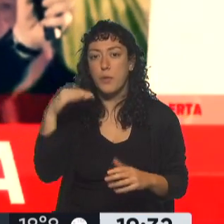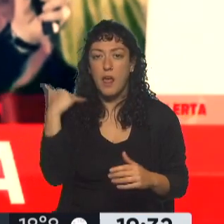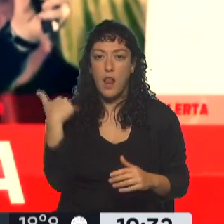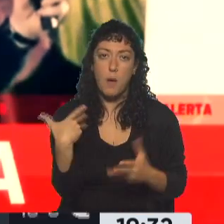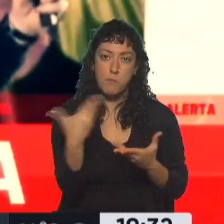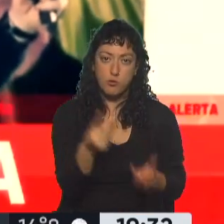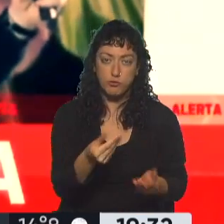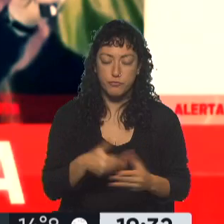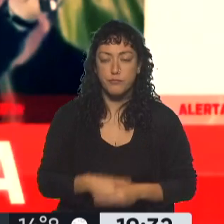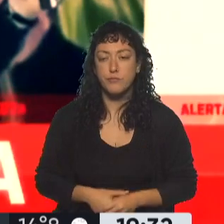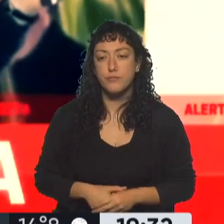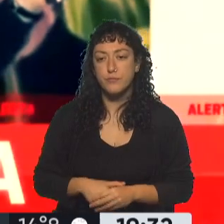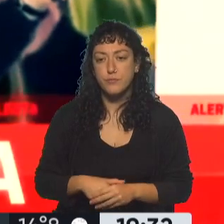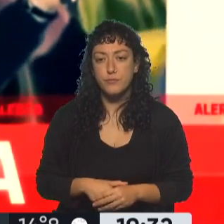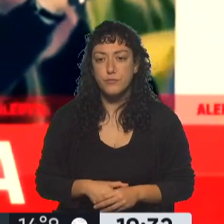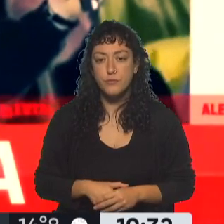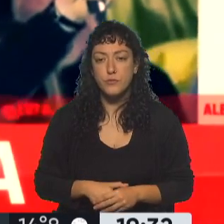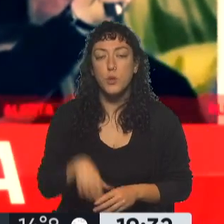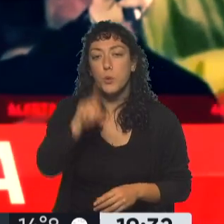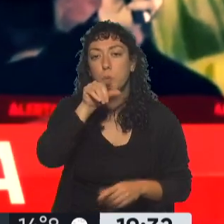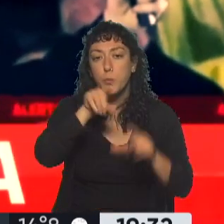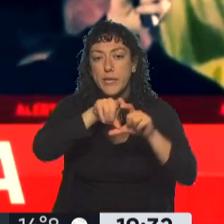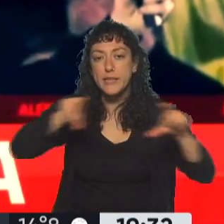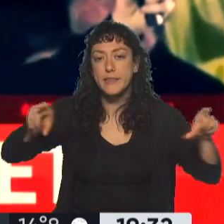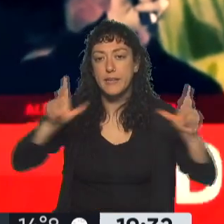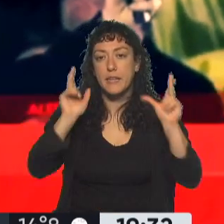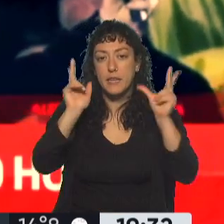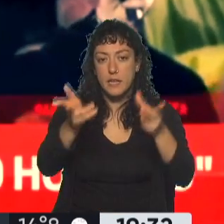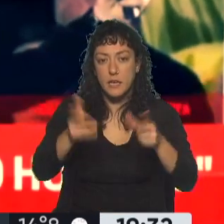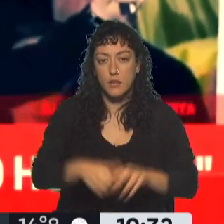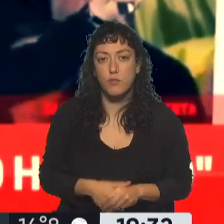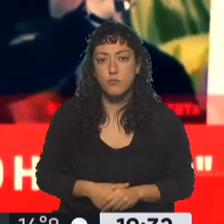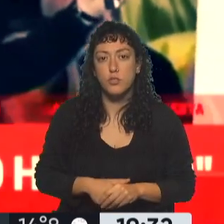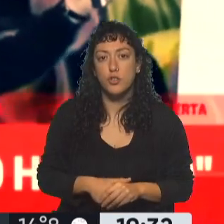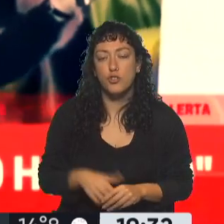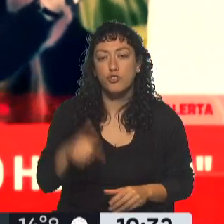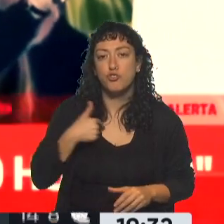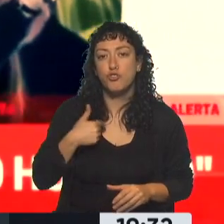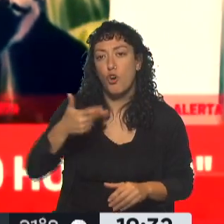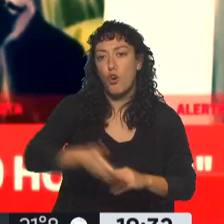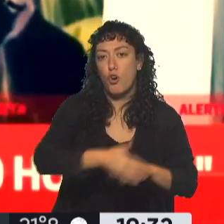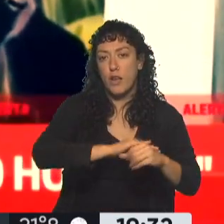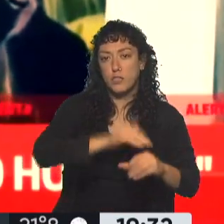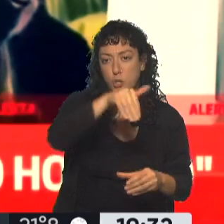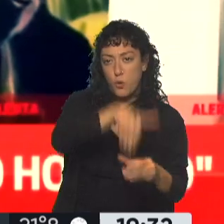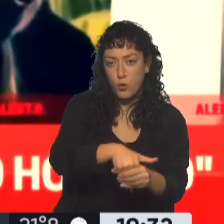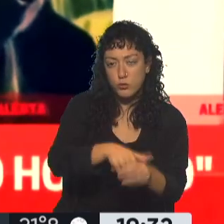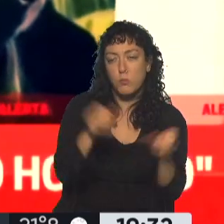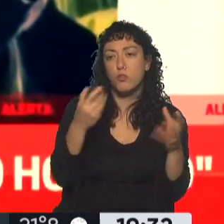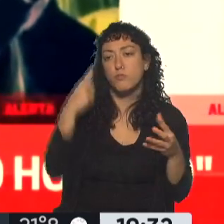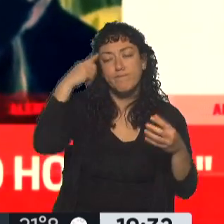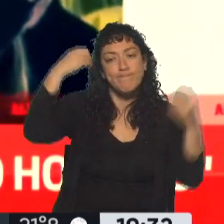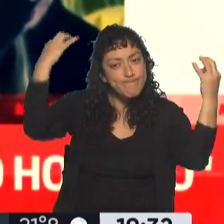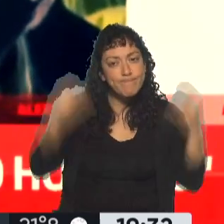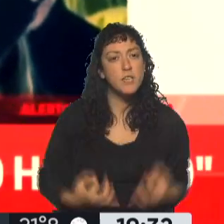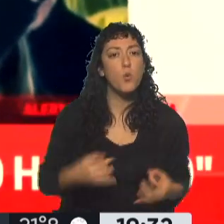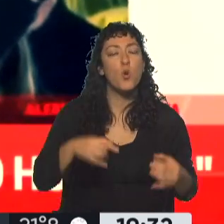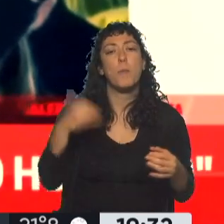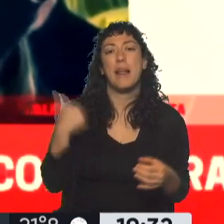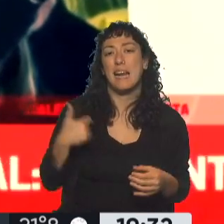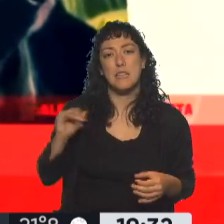que ha dicho en Twitter María Eugenia Vidal. Cierra con esto: voto Horacio Rodríguez Larreta porque estoy convencido de que hoy es lo